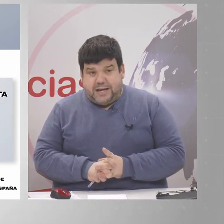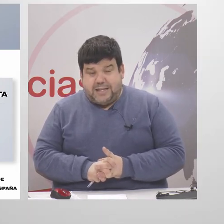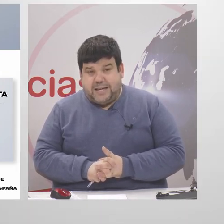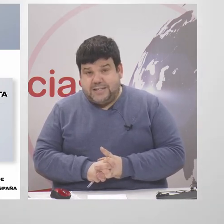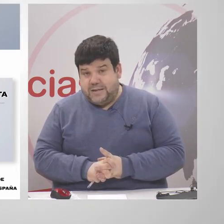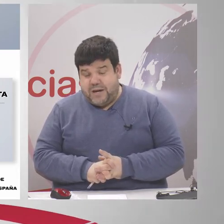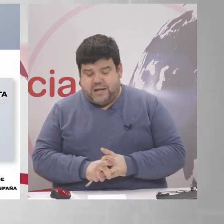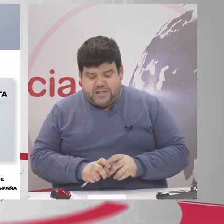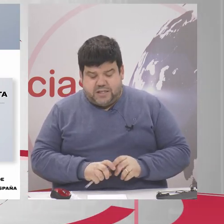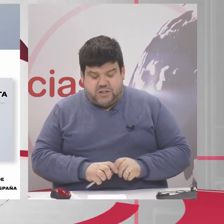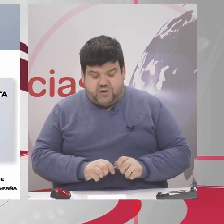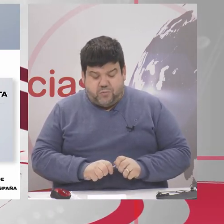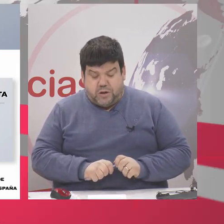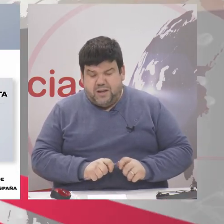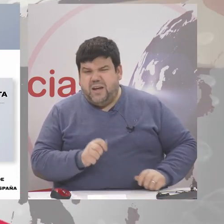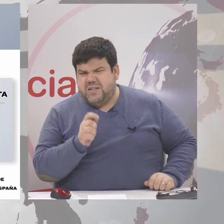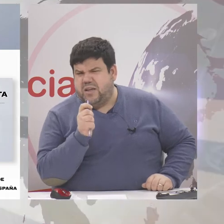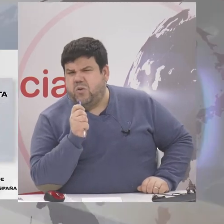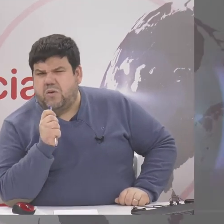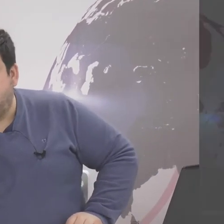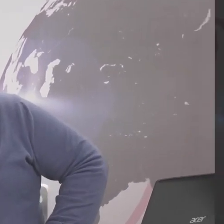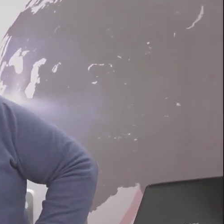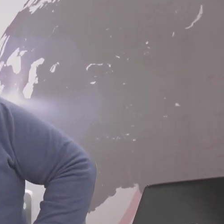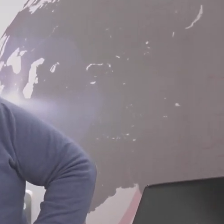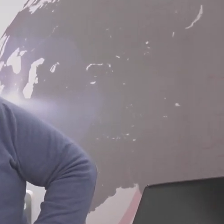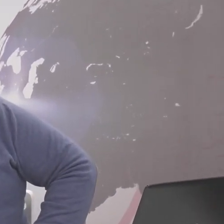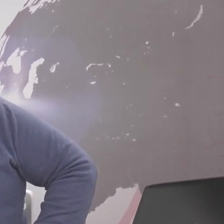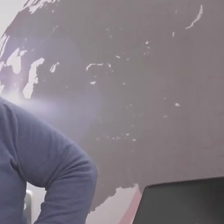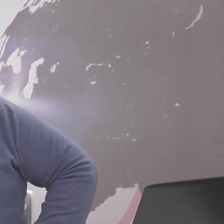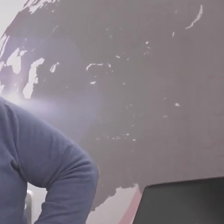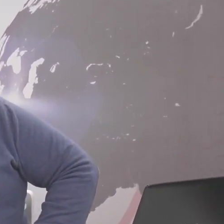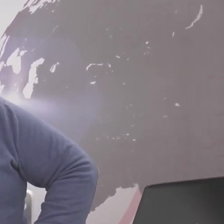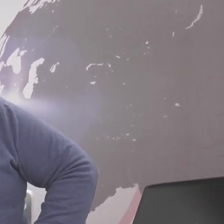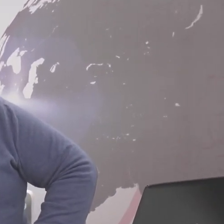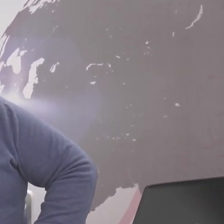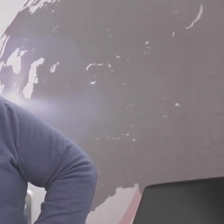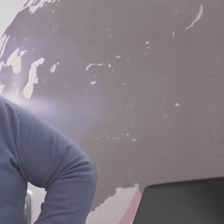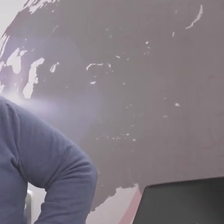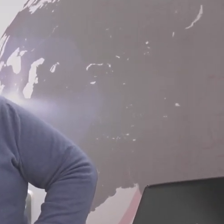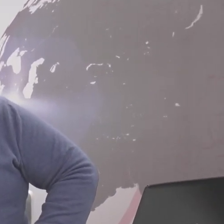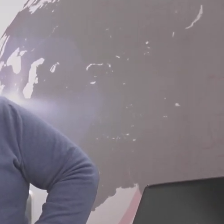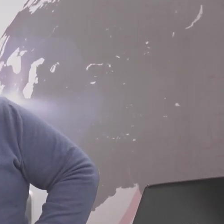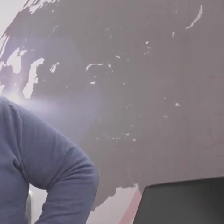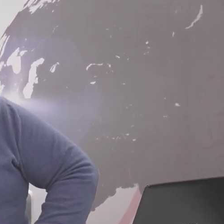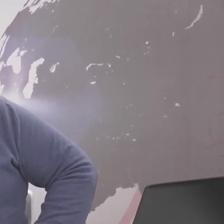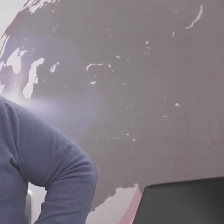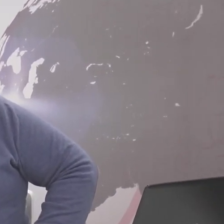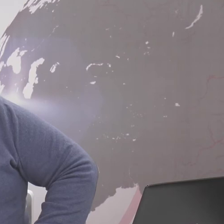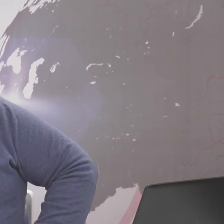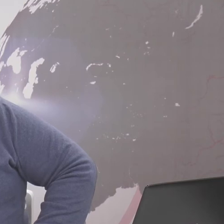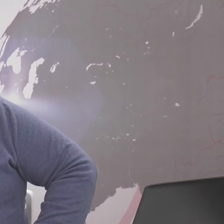entregadas cada semana que siguen siendo pocas se ha dado algo curioso con el tema de las vacunas y ahora os sigo dando esos datos que no los he dado